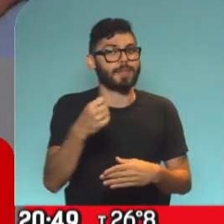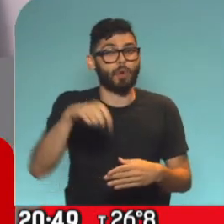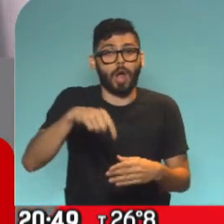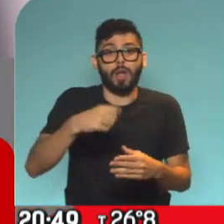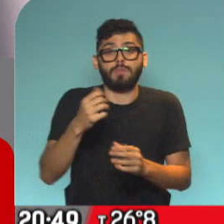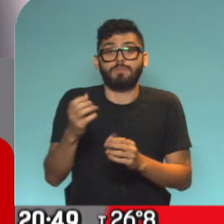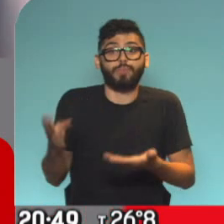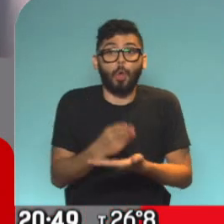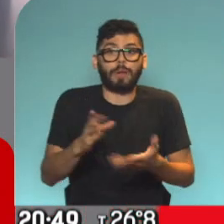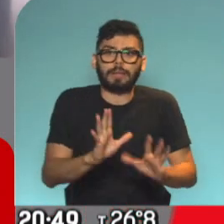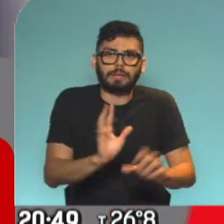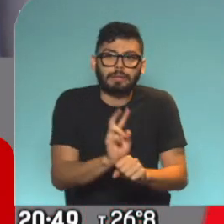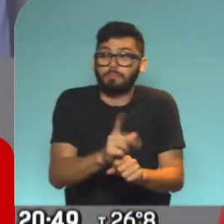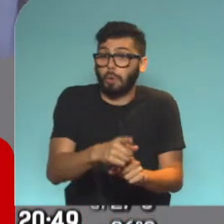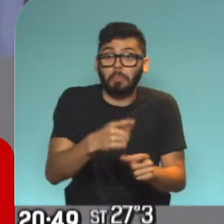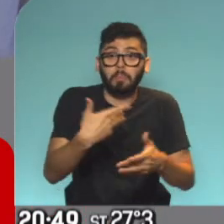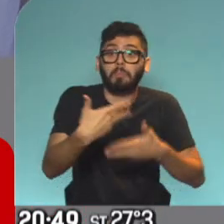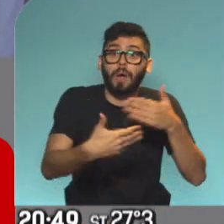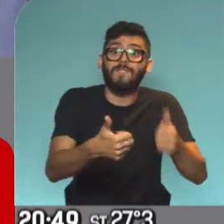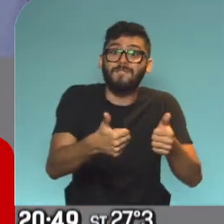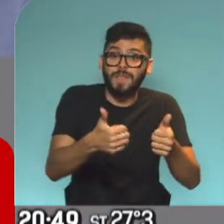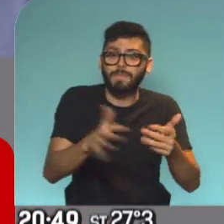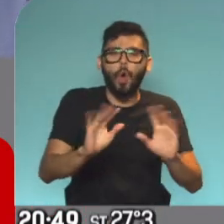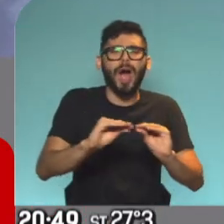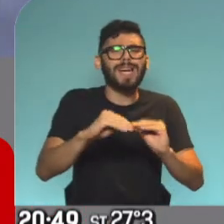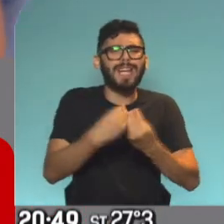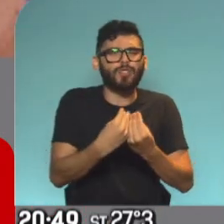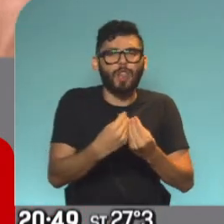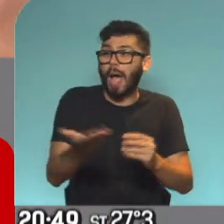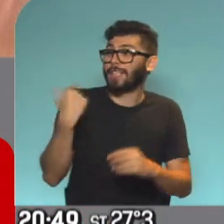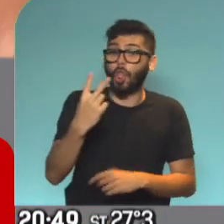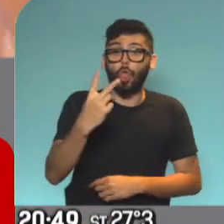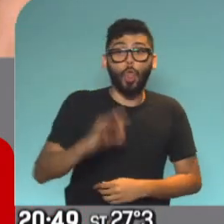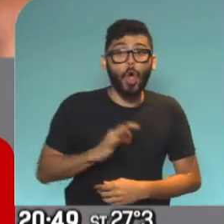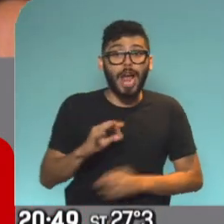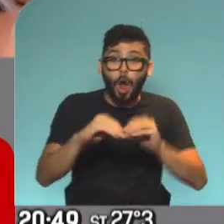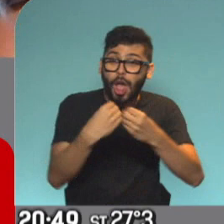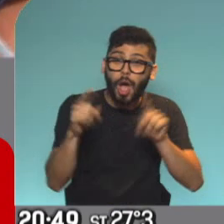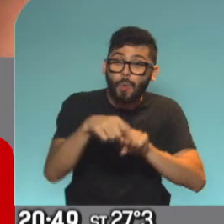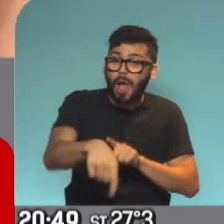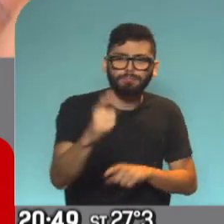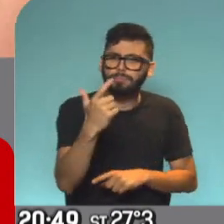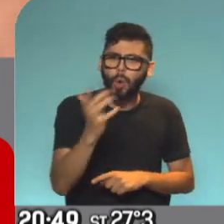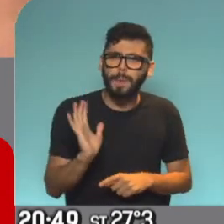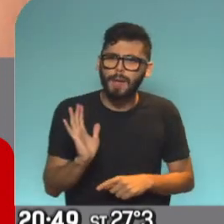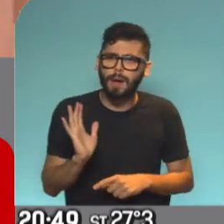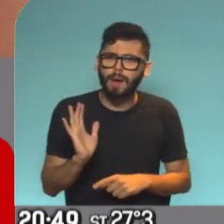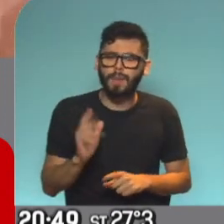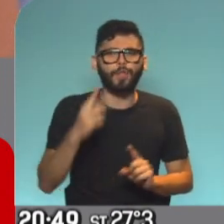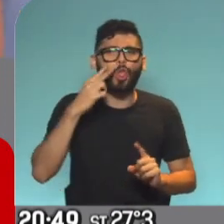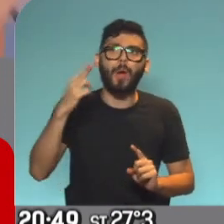en funcionamiento porque están dando muy buenos resultados que no se veían hace 2 años, resultados que no se veían desde